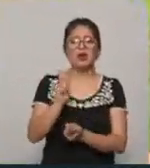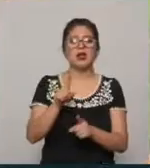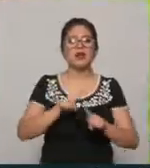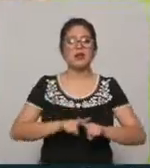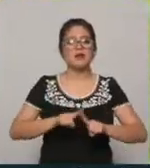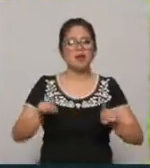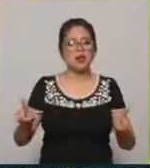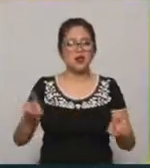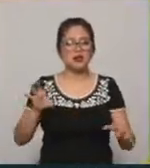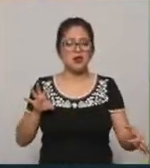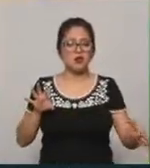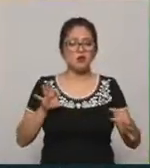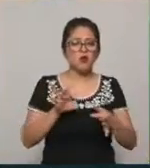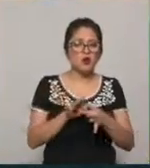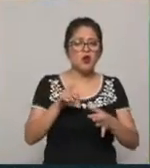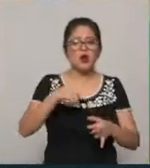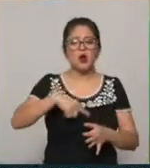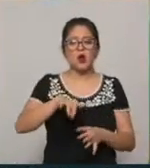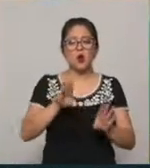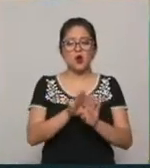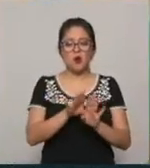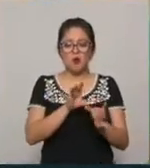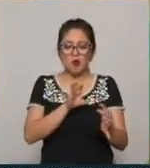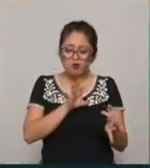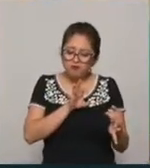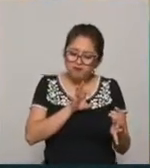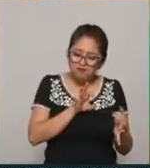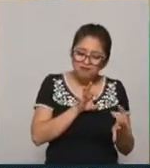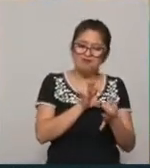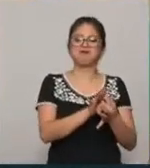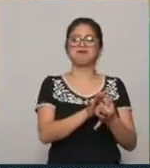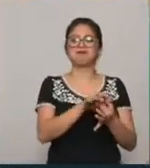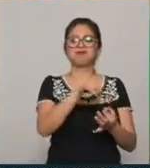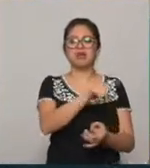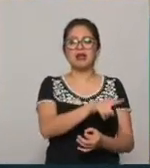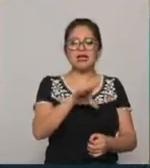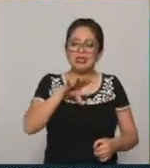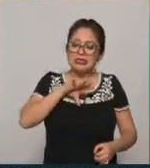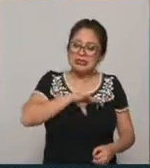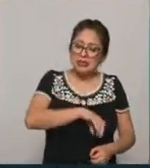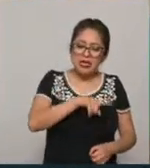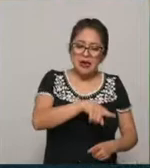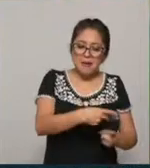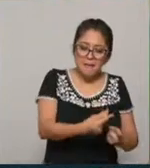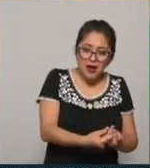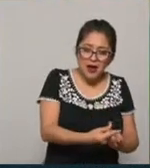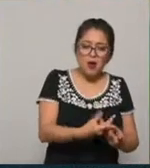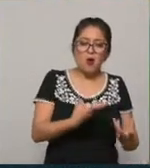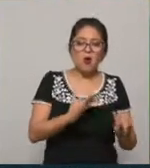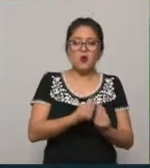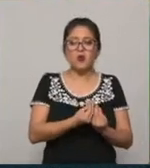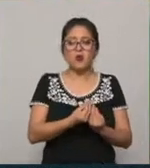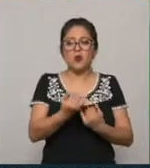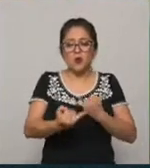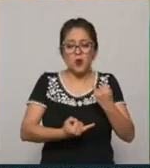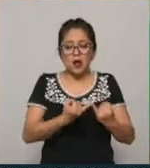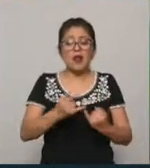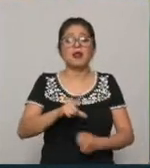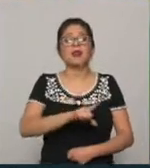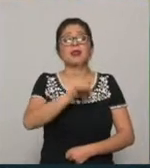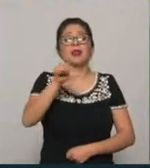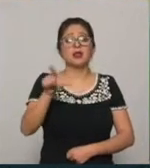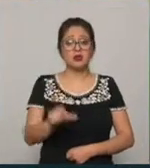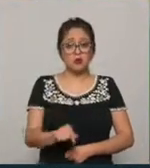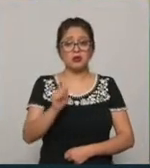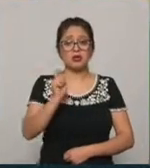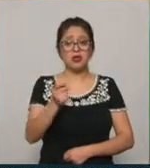una relación amorosa, es un tema de química, ¿no? De que te gusta estar con él. Y lo siguiente es que se le